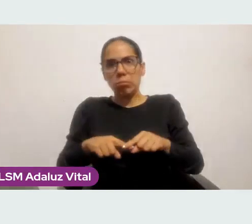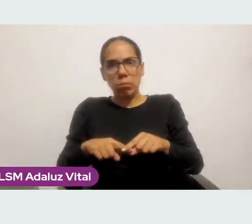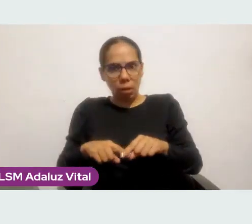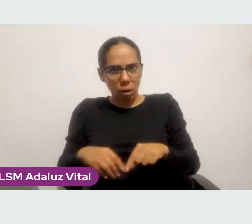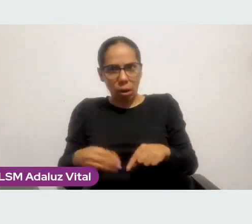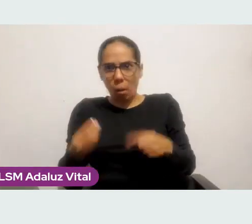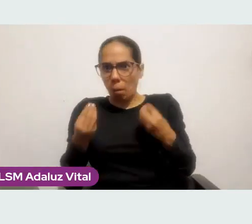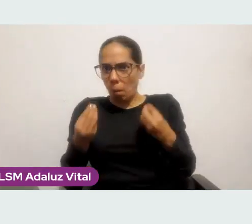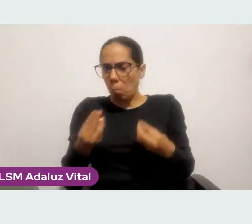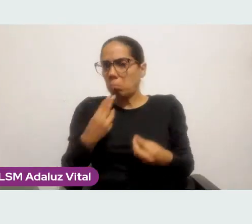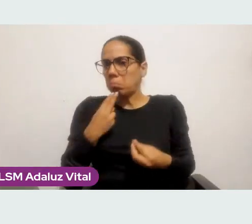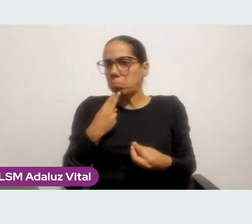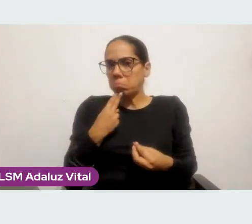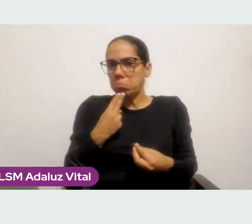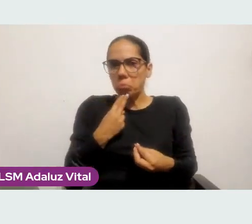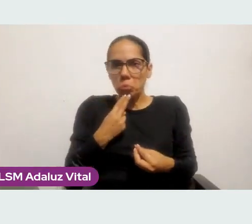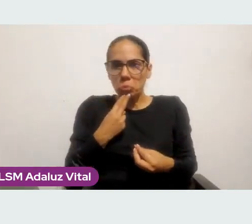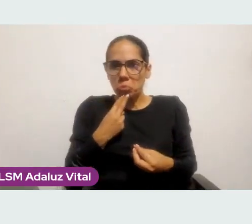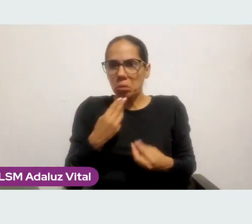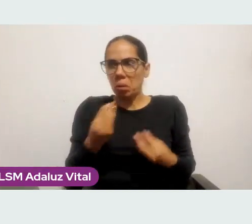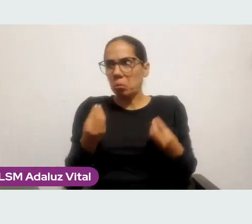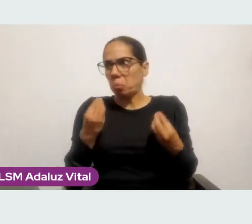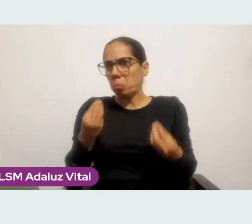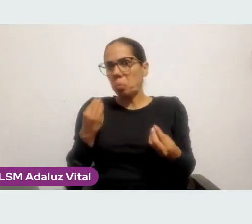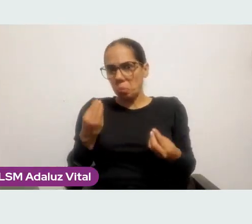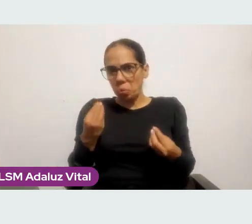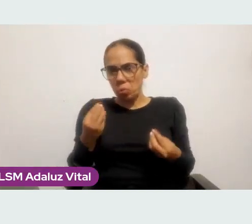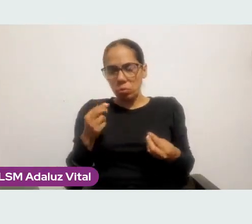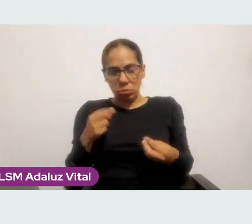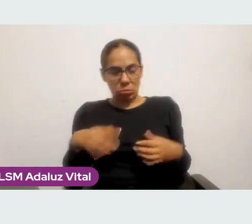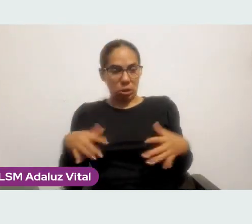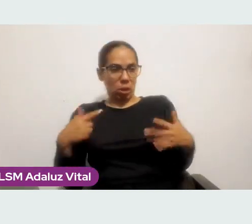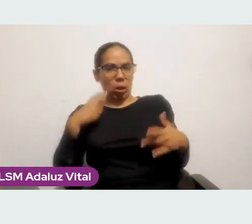juegos, pero me quedo yo asombrado, ¿no?